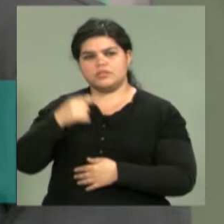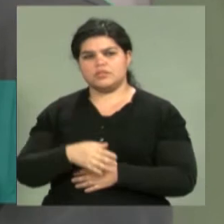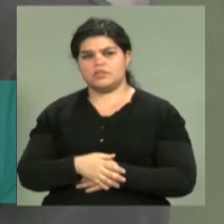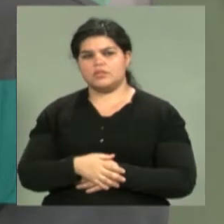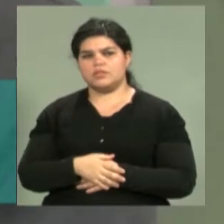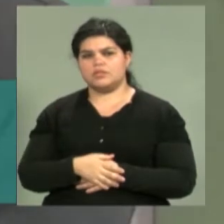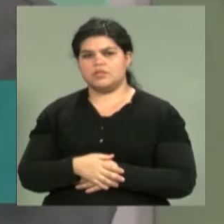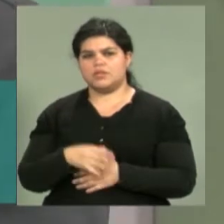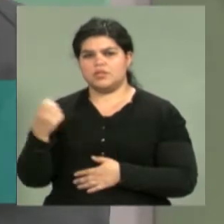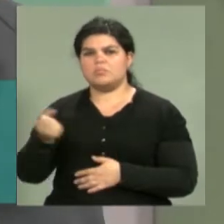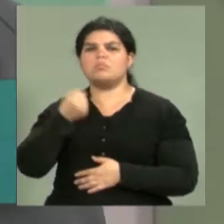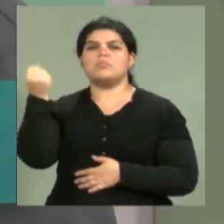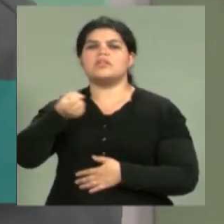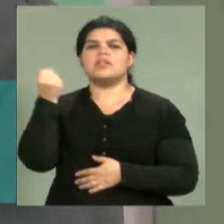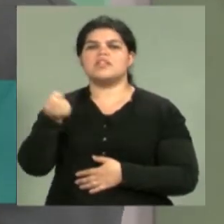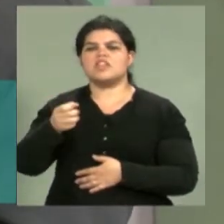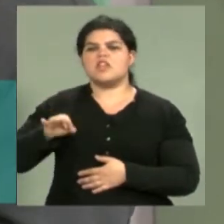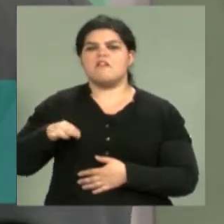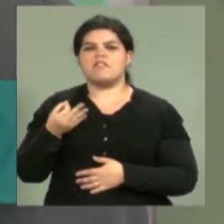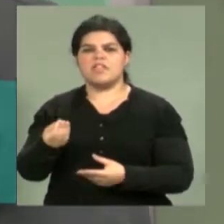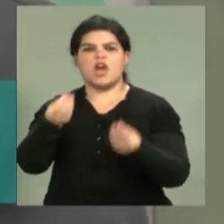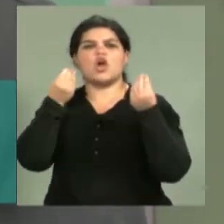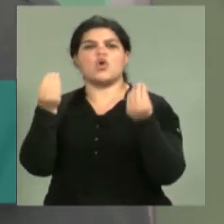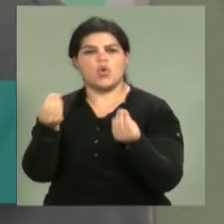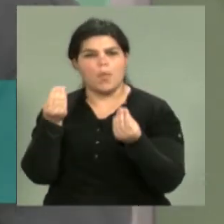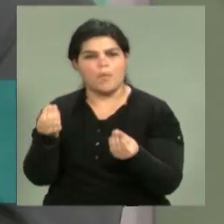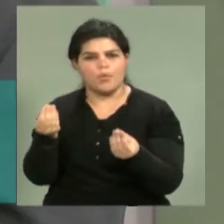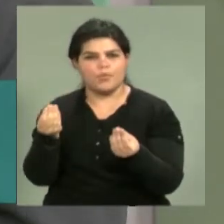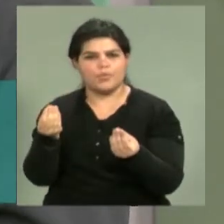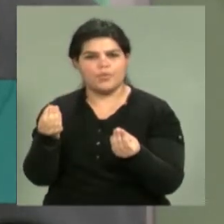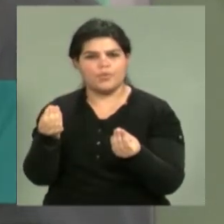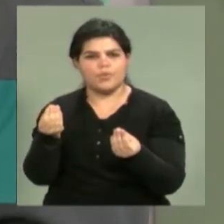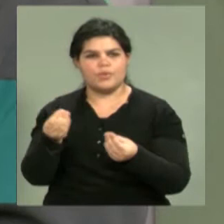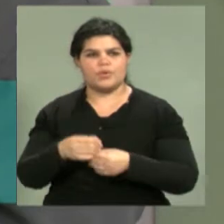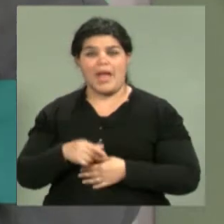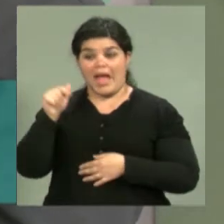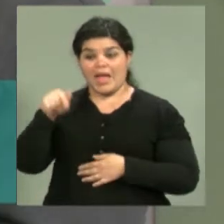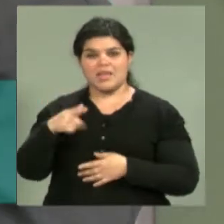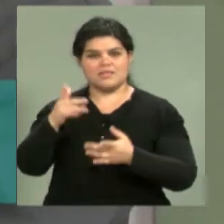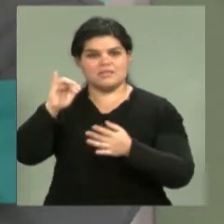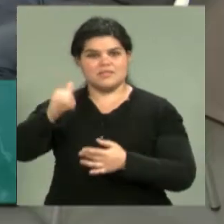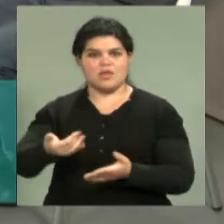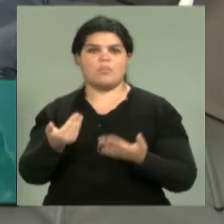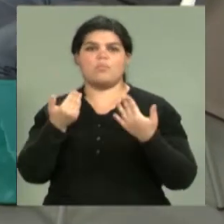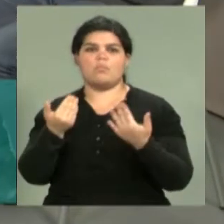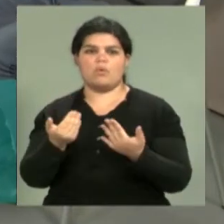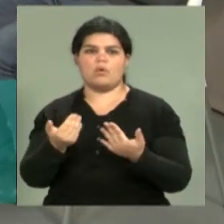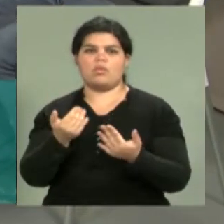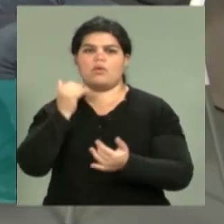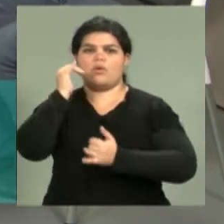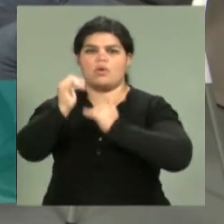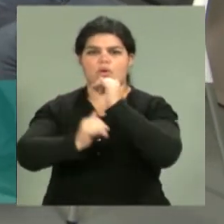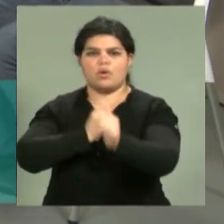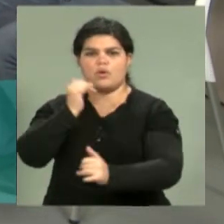diría, en qué condiciones se da la vida, cómo se da la vida. Y en ese sentido uno puede abordar